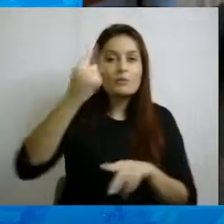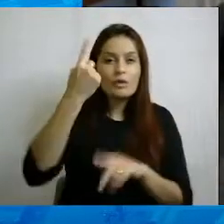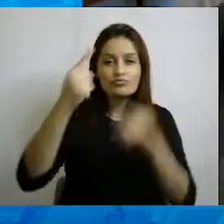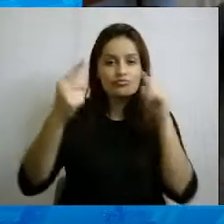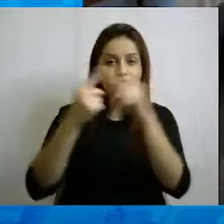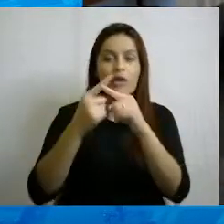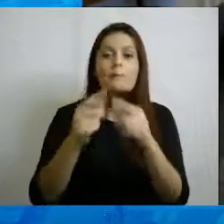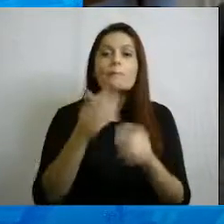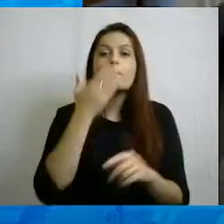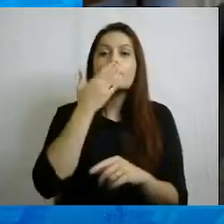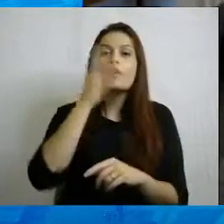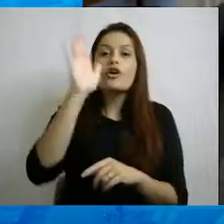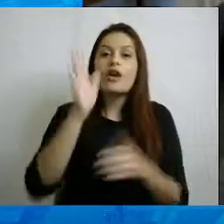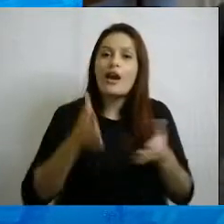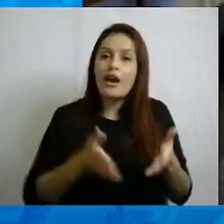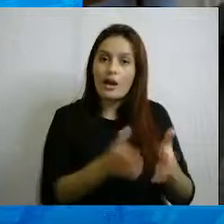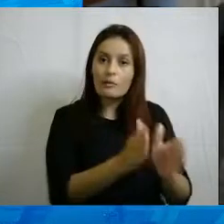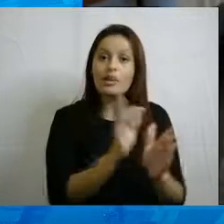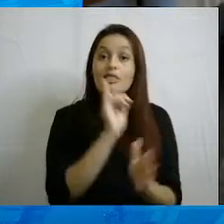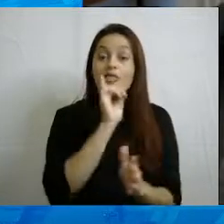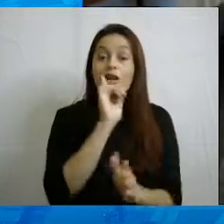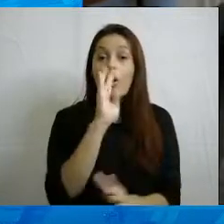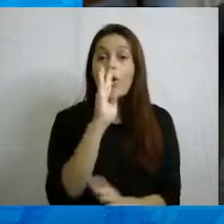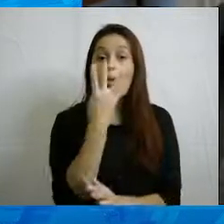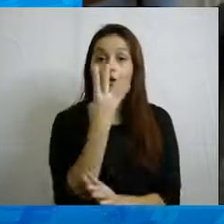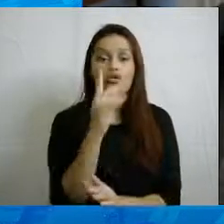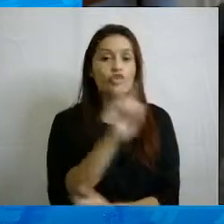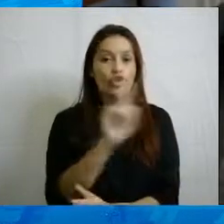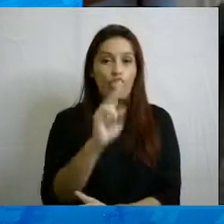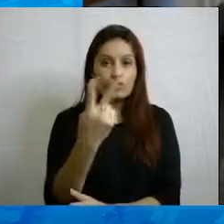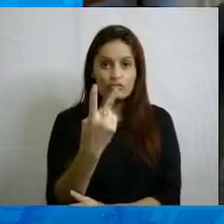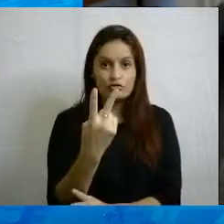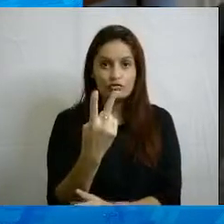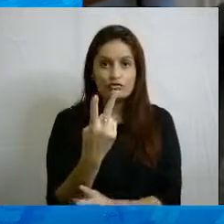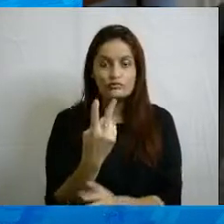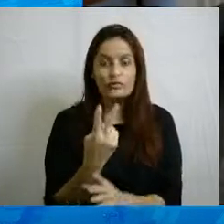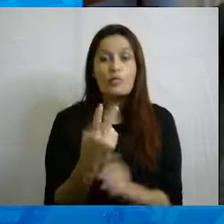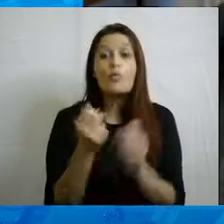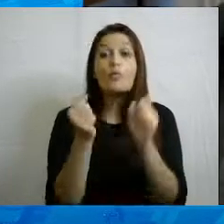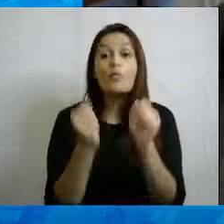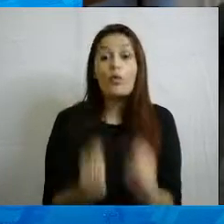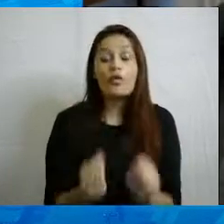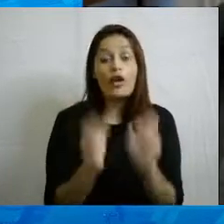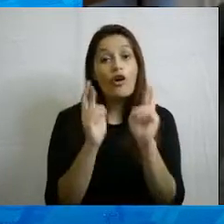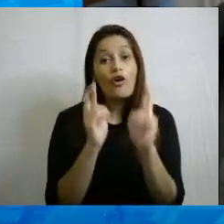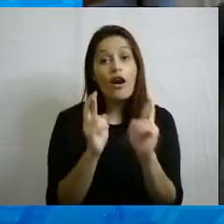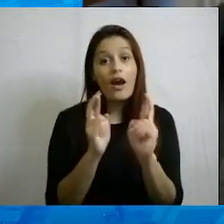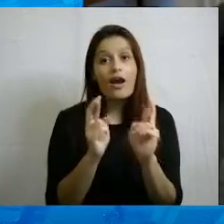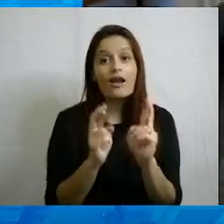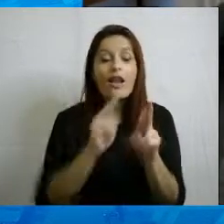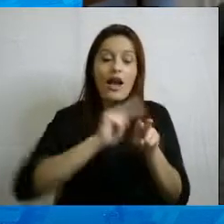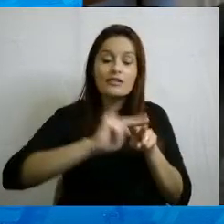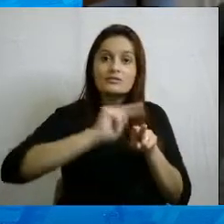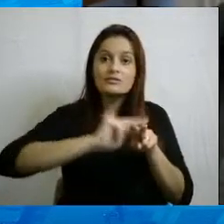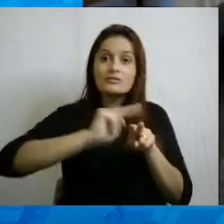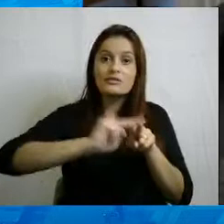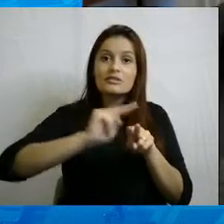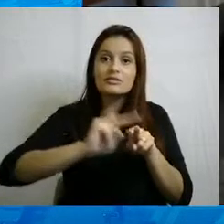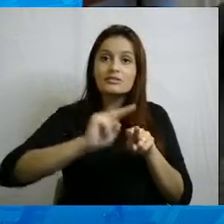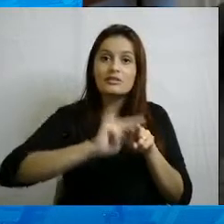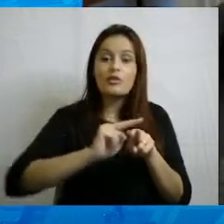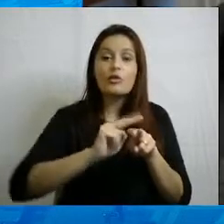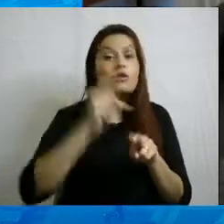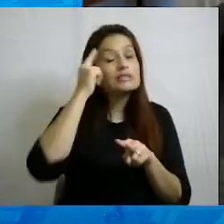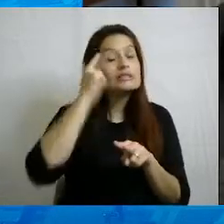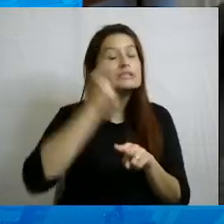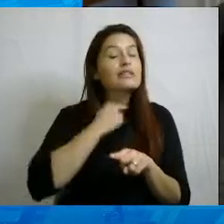para mejorar esa vía, que tenga cuatro vías y no solo dos, y que pueda también ser una obra,